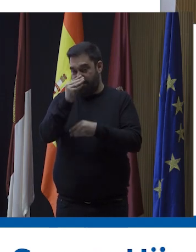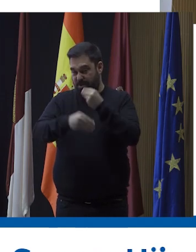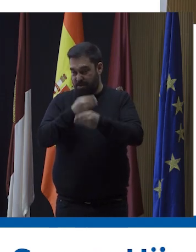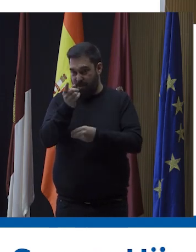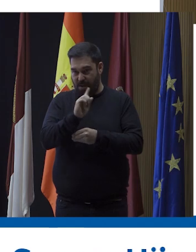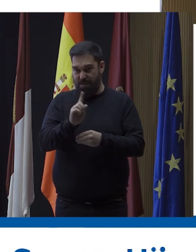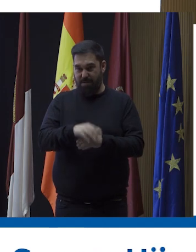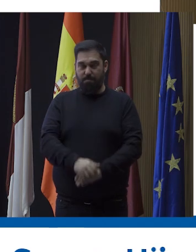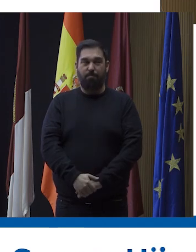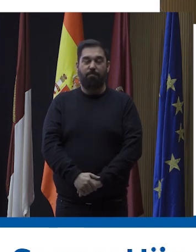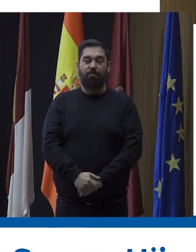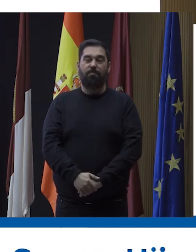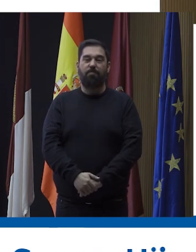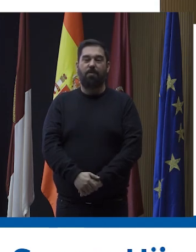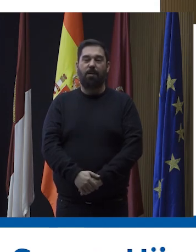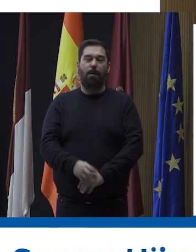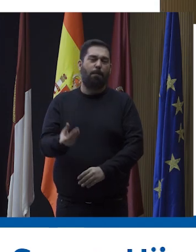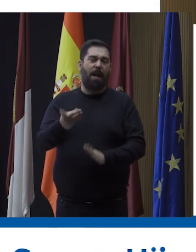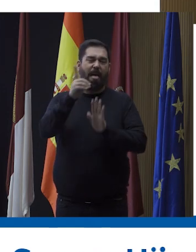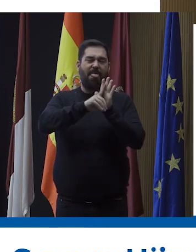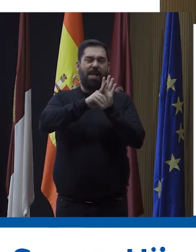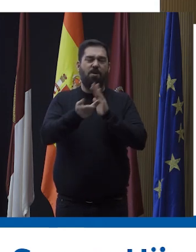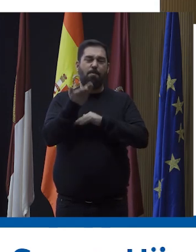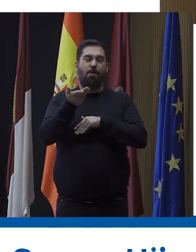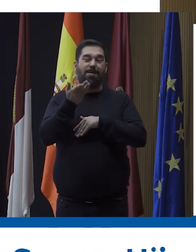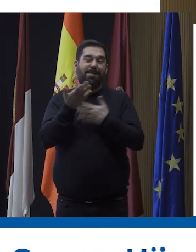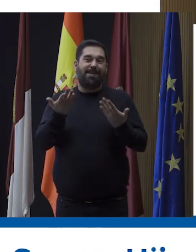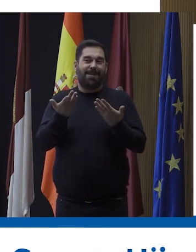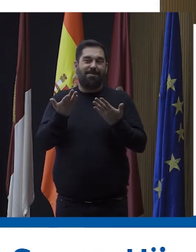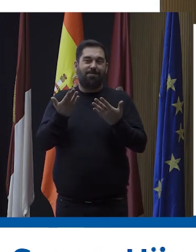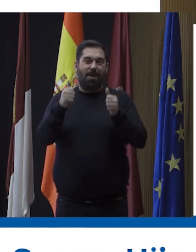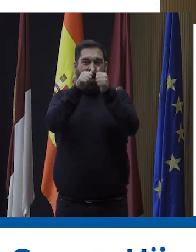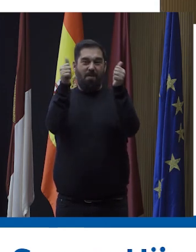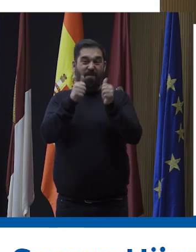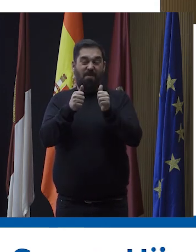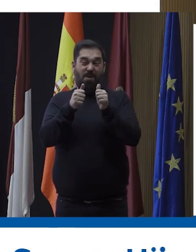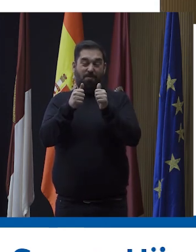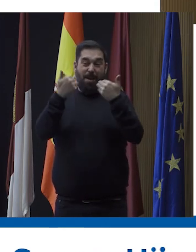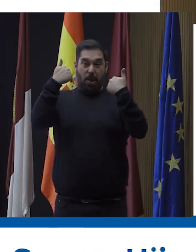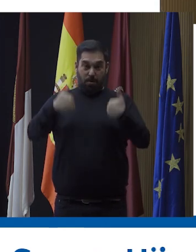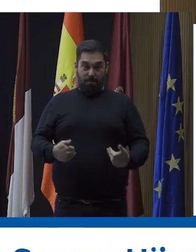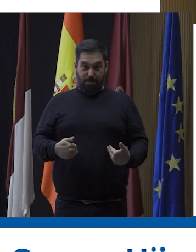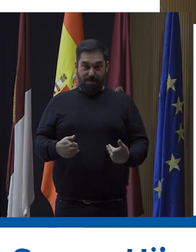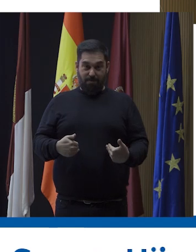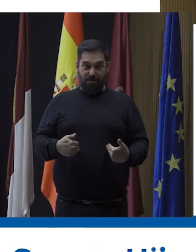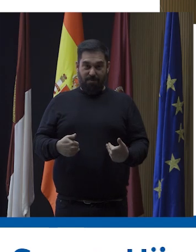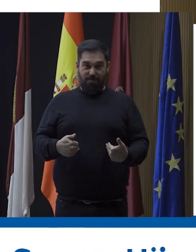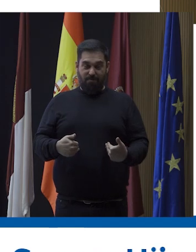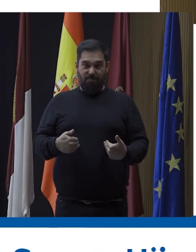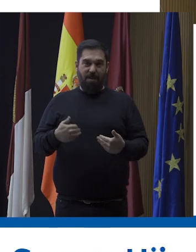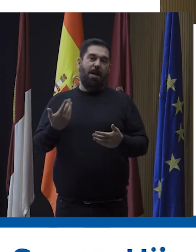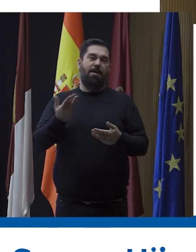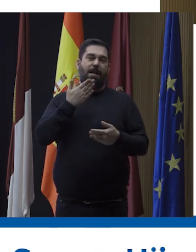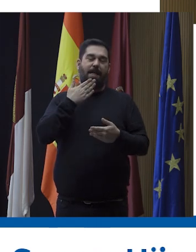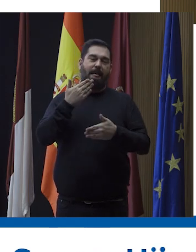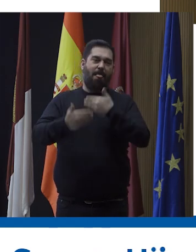Bien. Otro dato importante es la postura. La postura, con el paso de la edad de forma fisiológica, ¿vale? La espalda